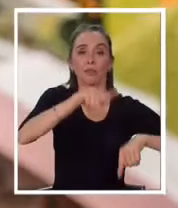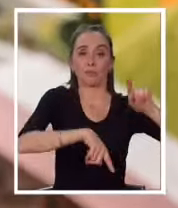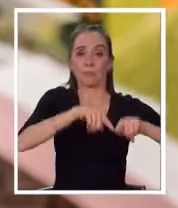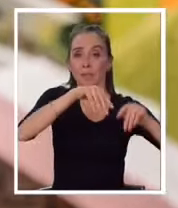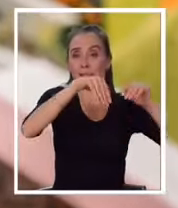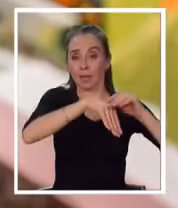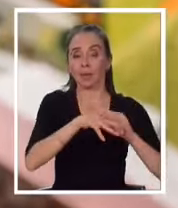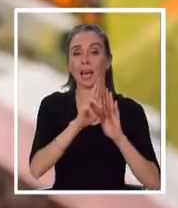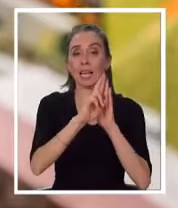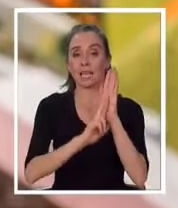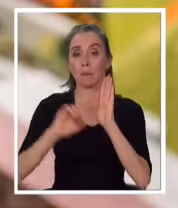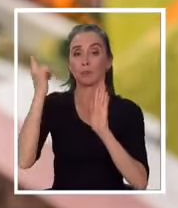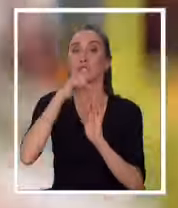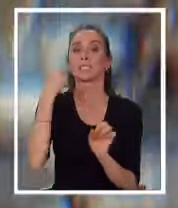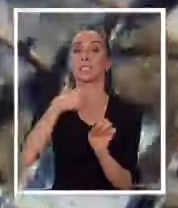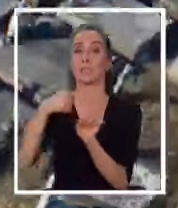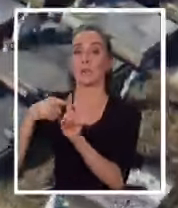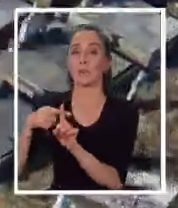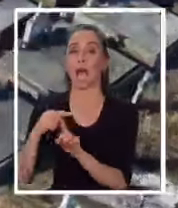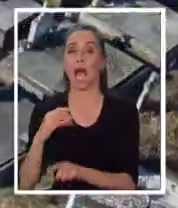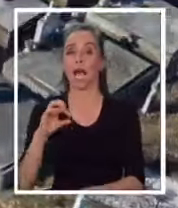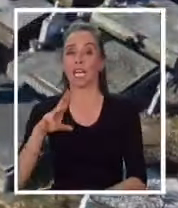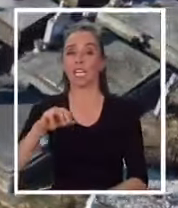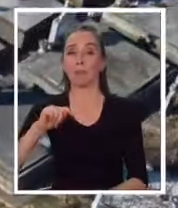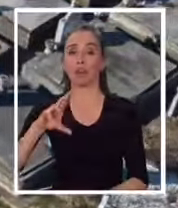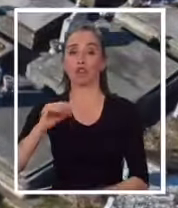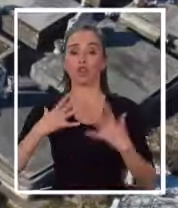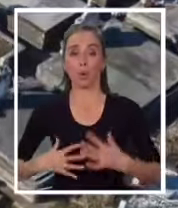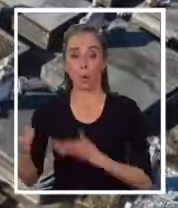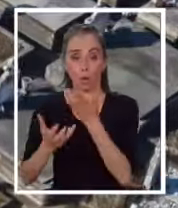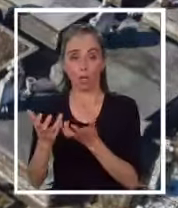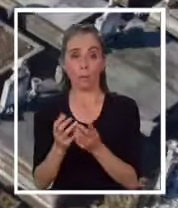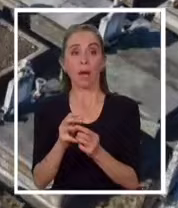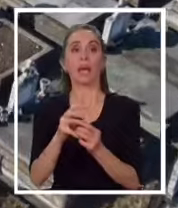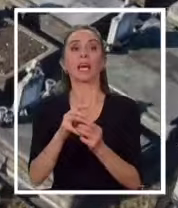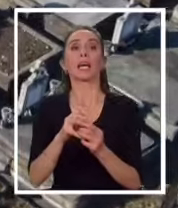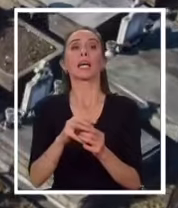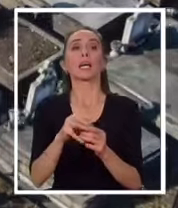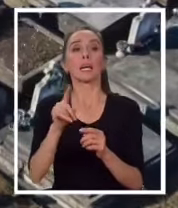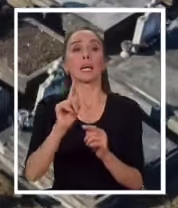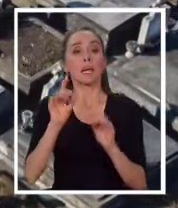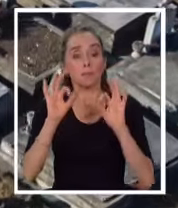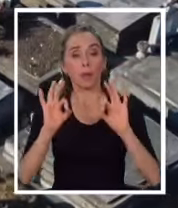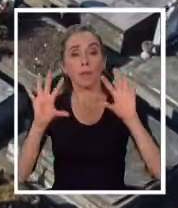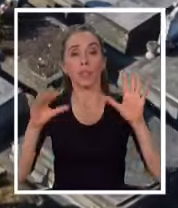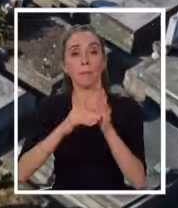Reglamento General de Cementerios estipula que los crematorios deben estar emplazados en un terreno no inferior a